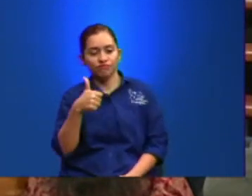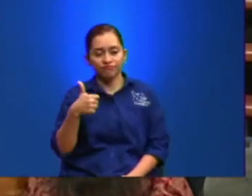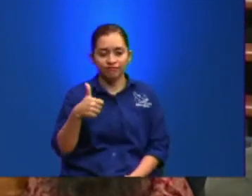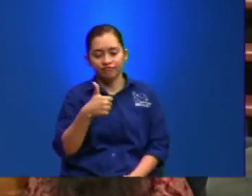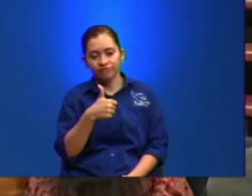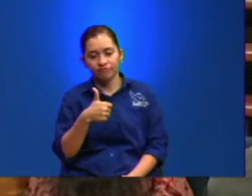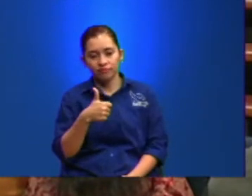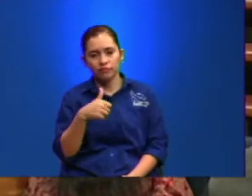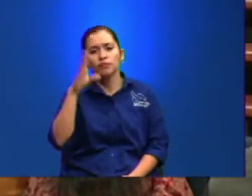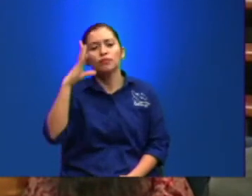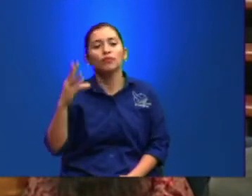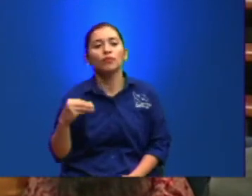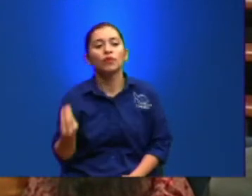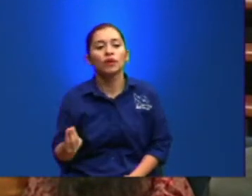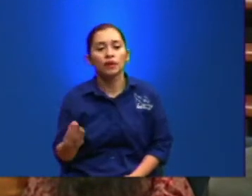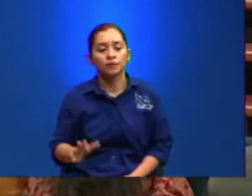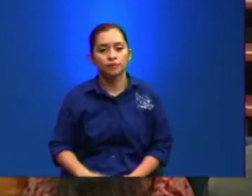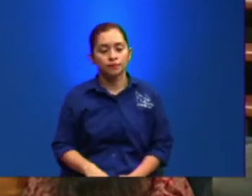tragos